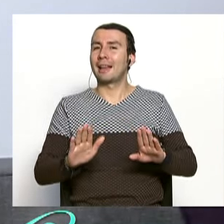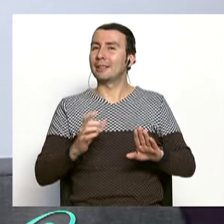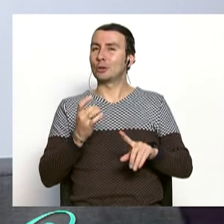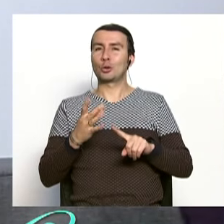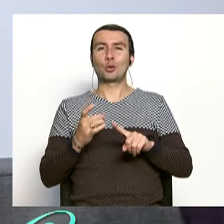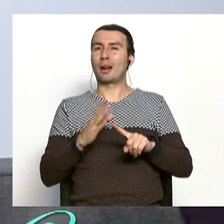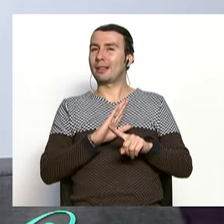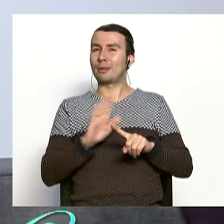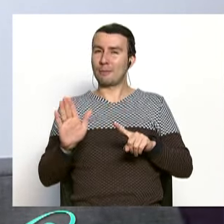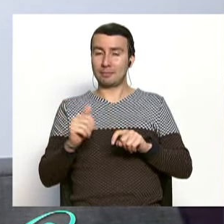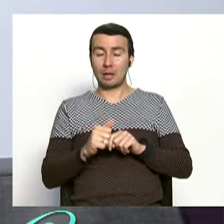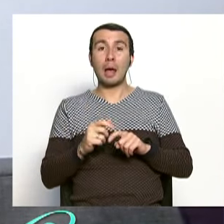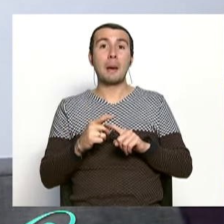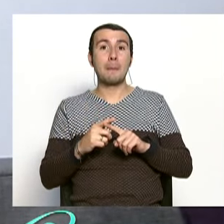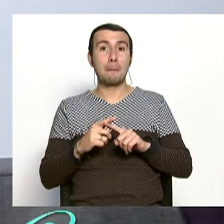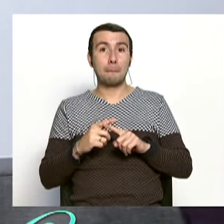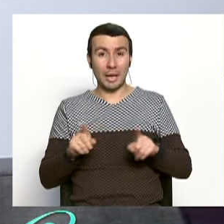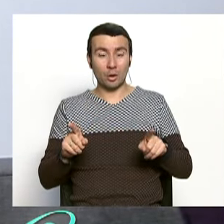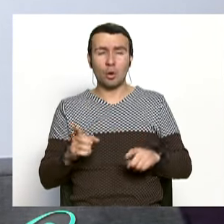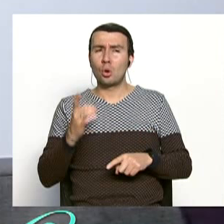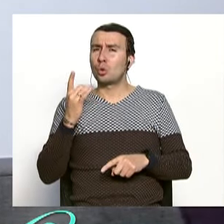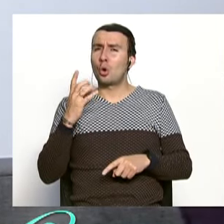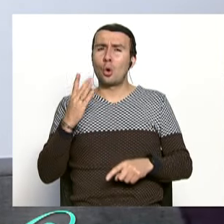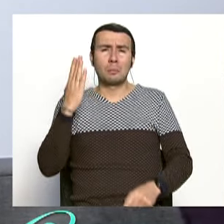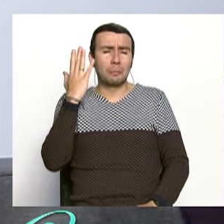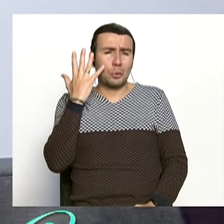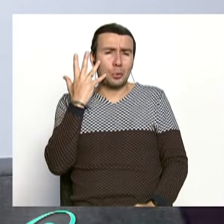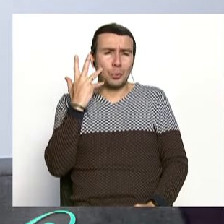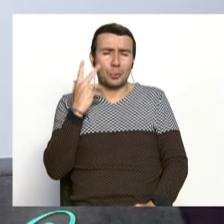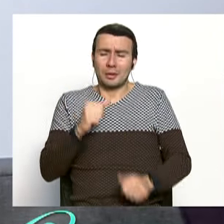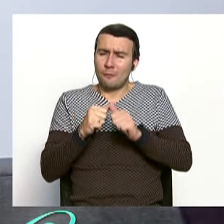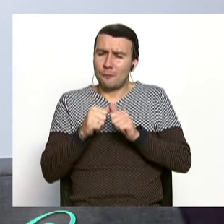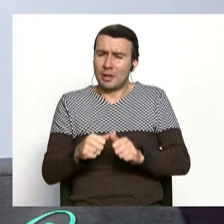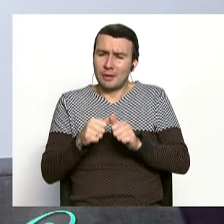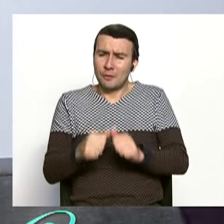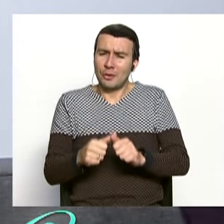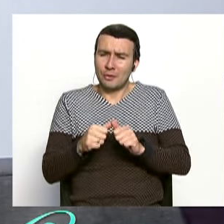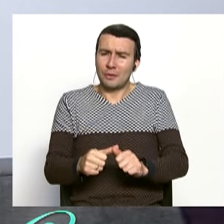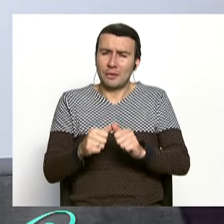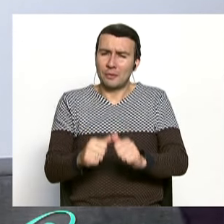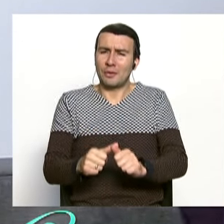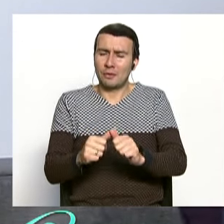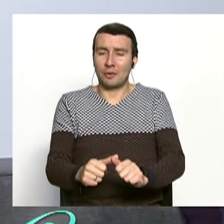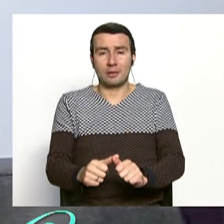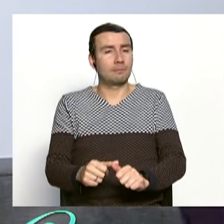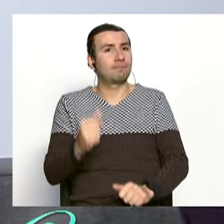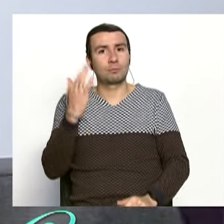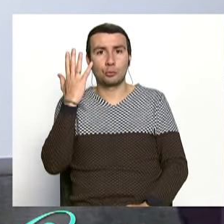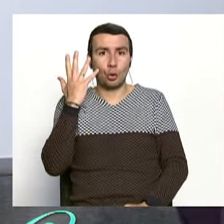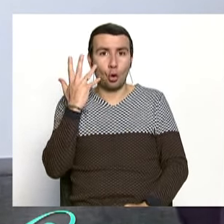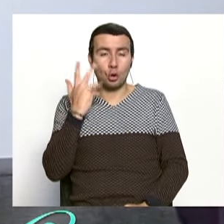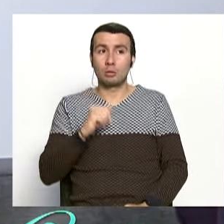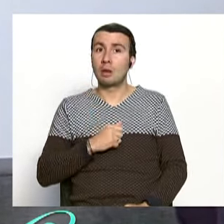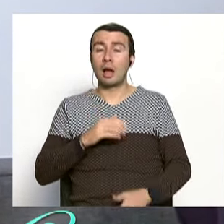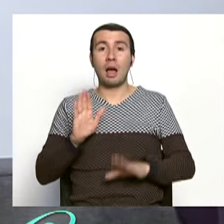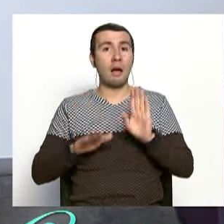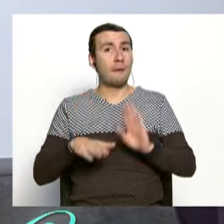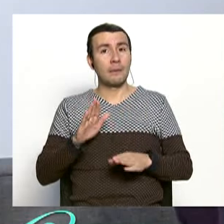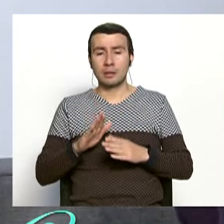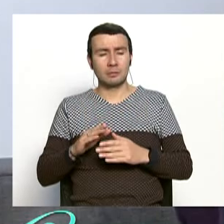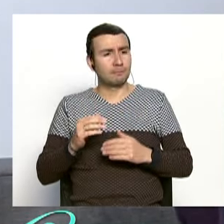en cambio en el dolor pélvico crónico en el dolor crónico en general El dolor es la enfermedad Muchas veces ni siquiera es